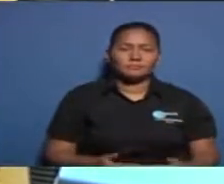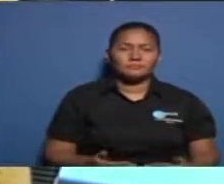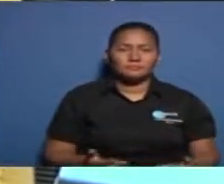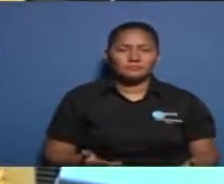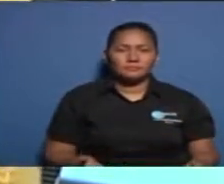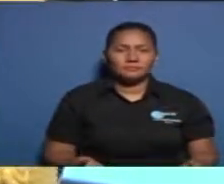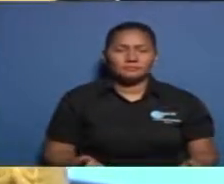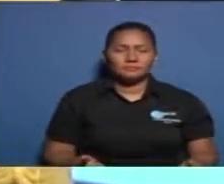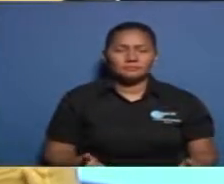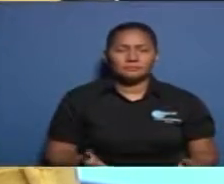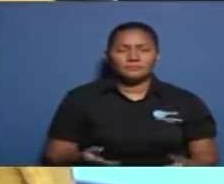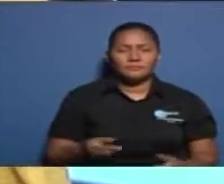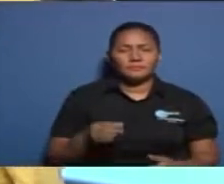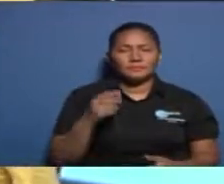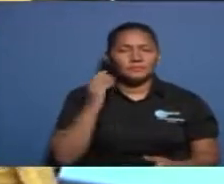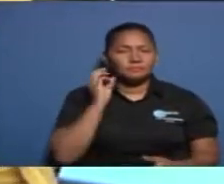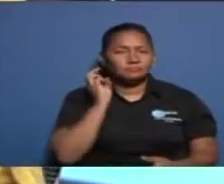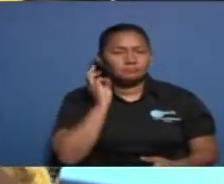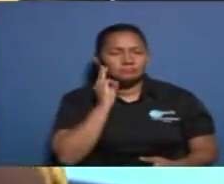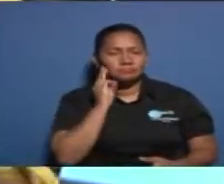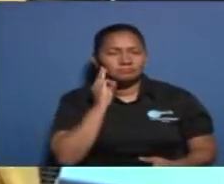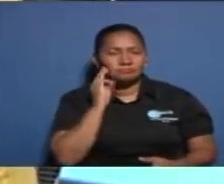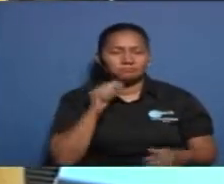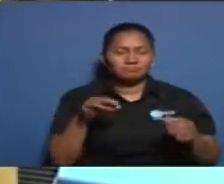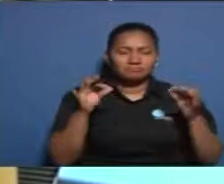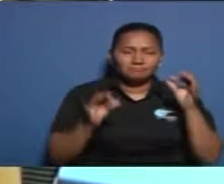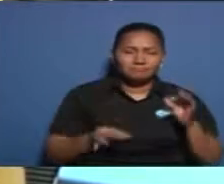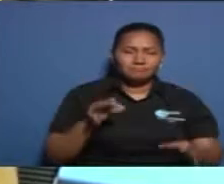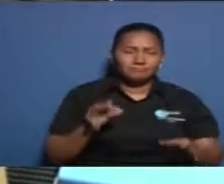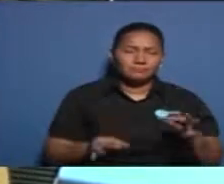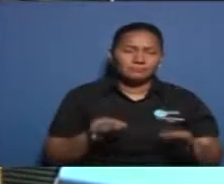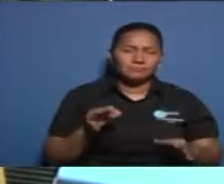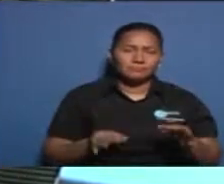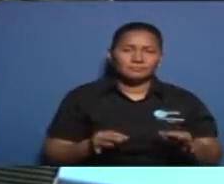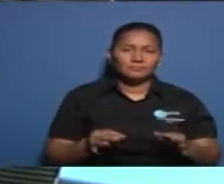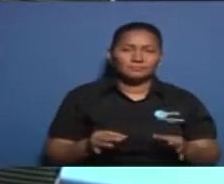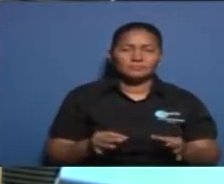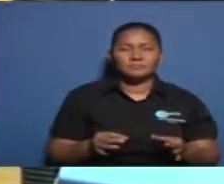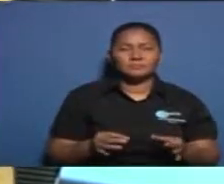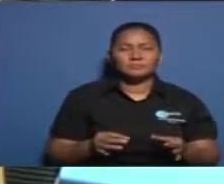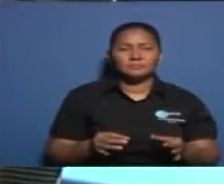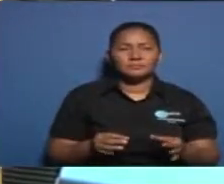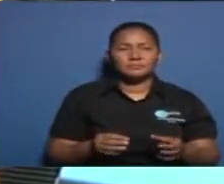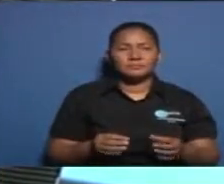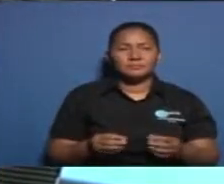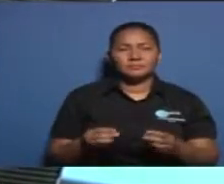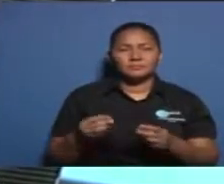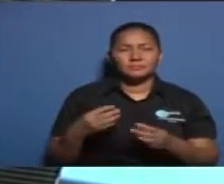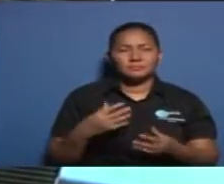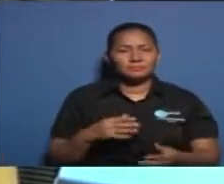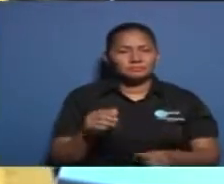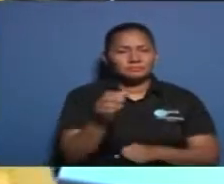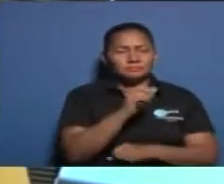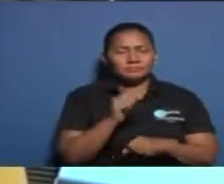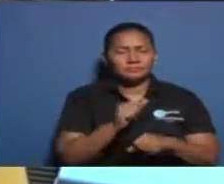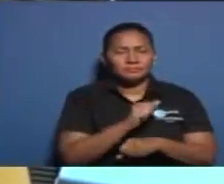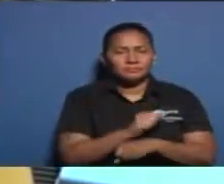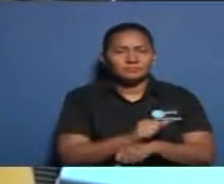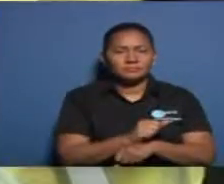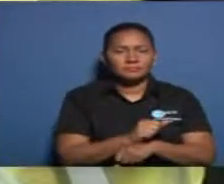escucha por eddie que tiene que ser mamá papá abogado luchona constructor y albañil pero es que eso es lo que la sociedad pide de la mujer al